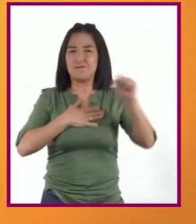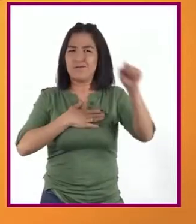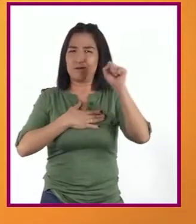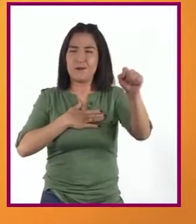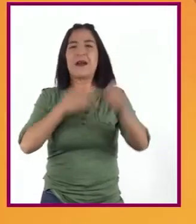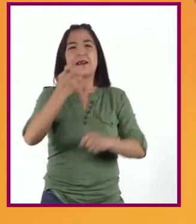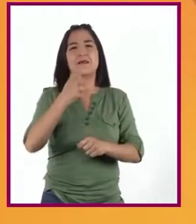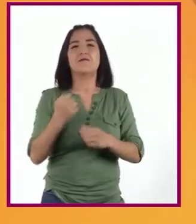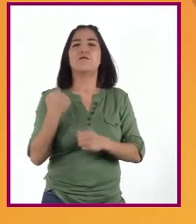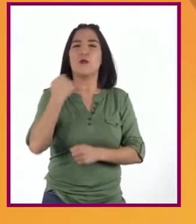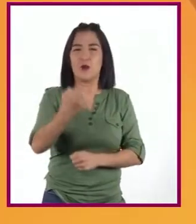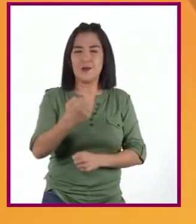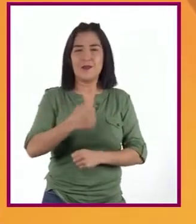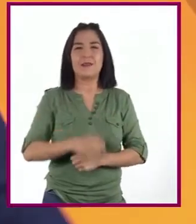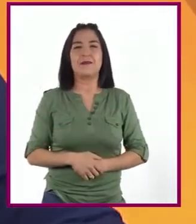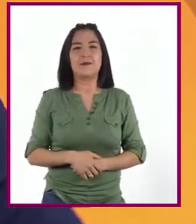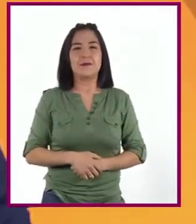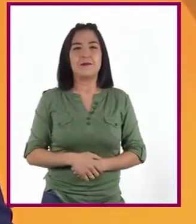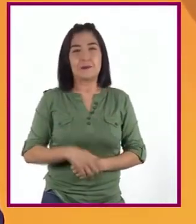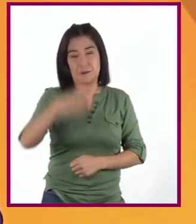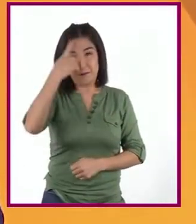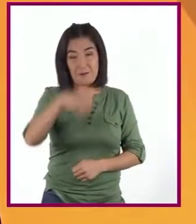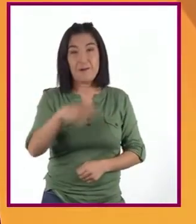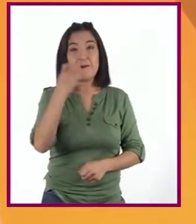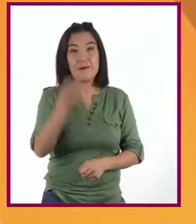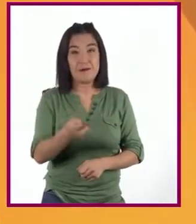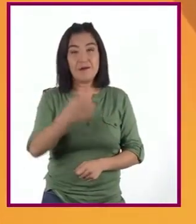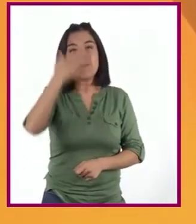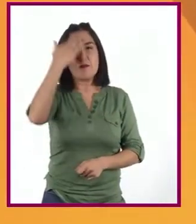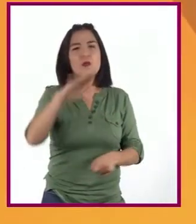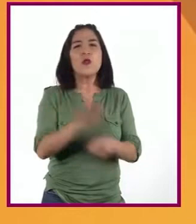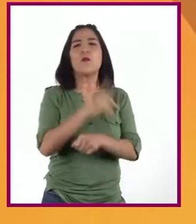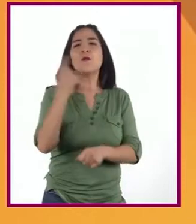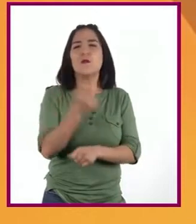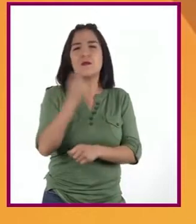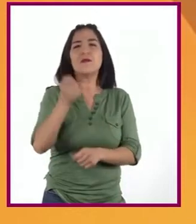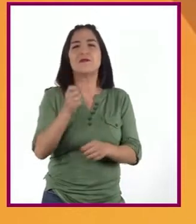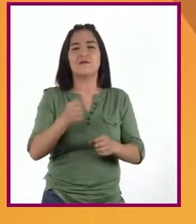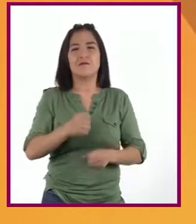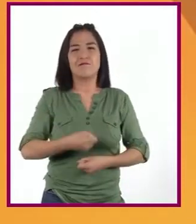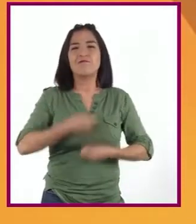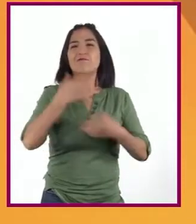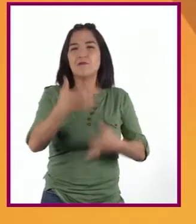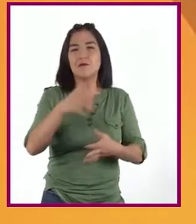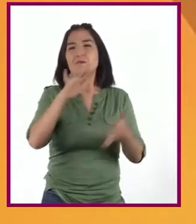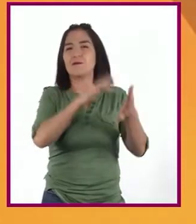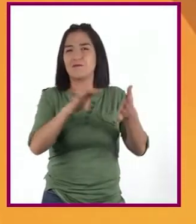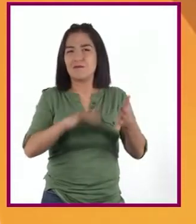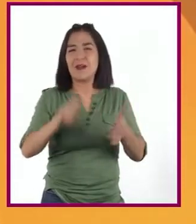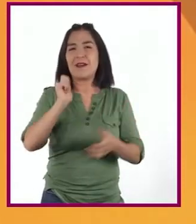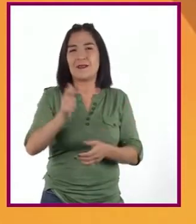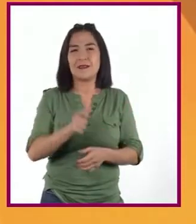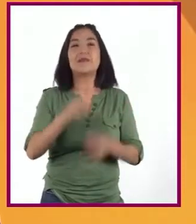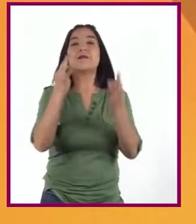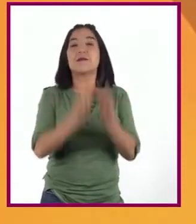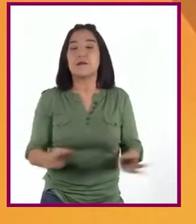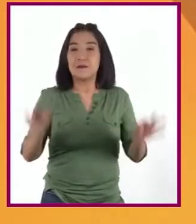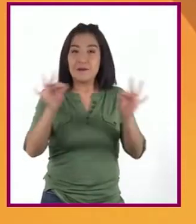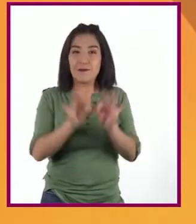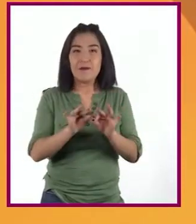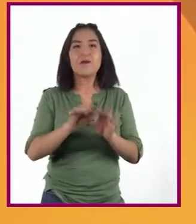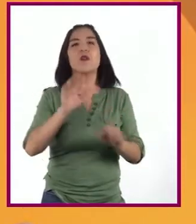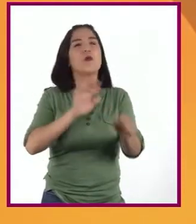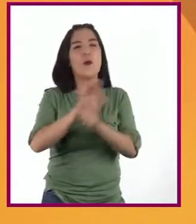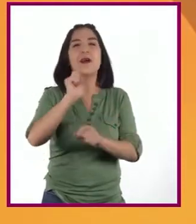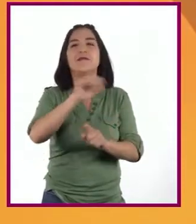poder. Por eso, para saber por qué surge un movimiento literario, es importante ubicar